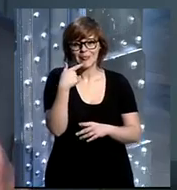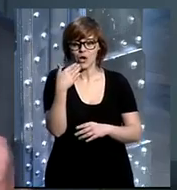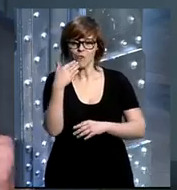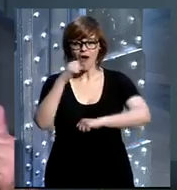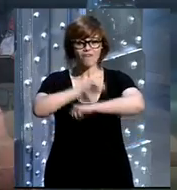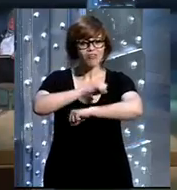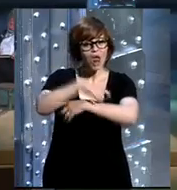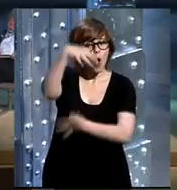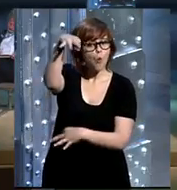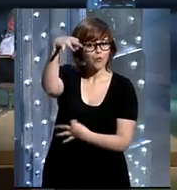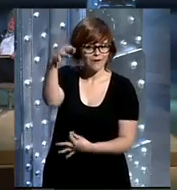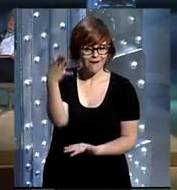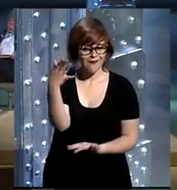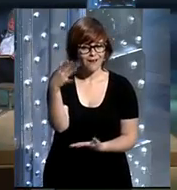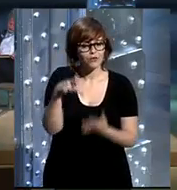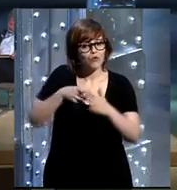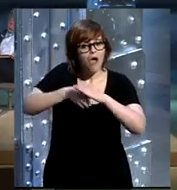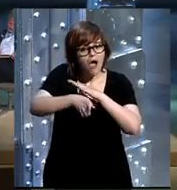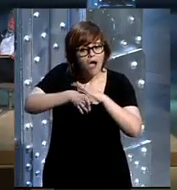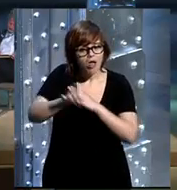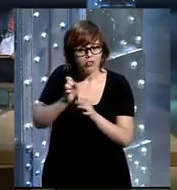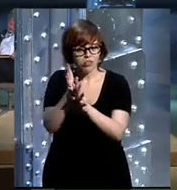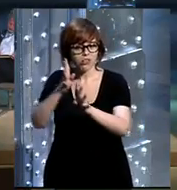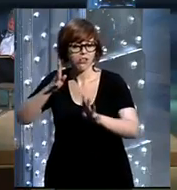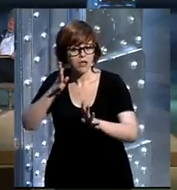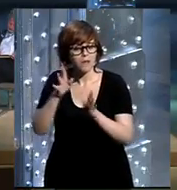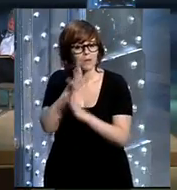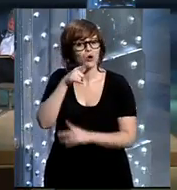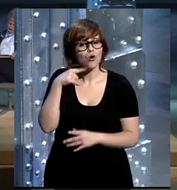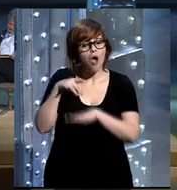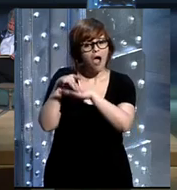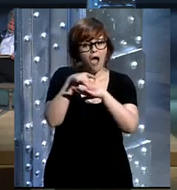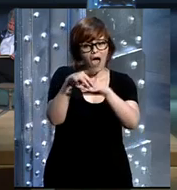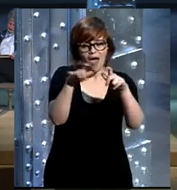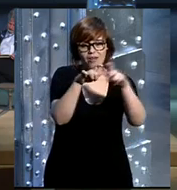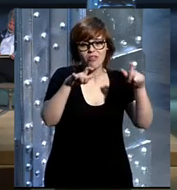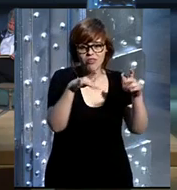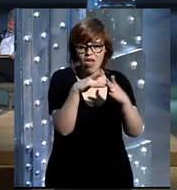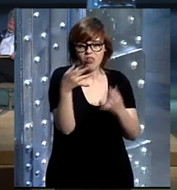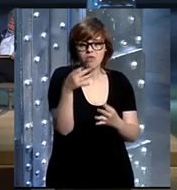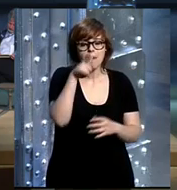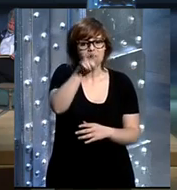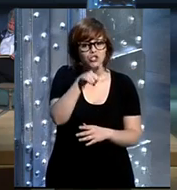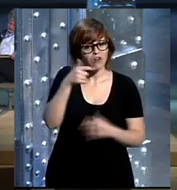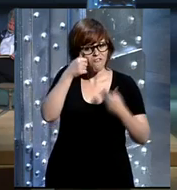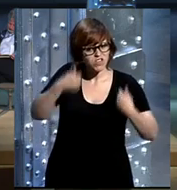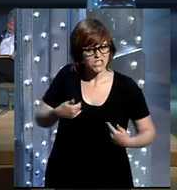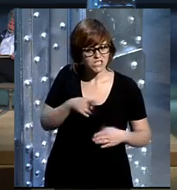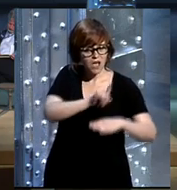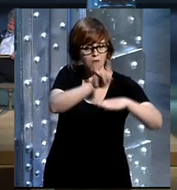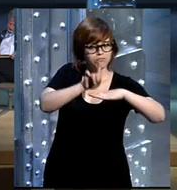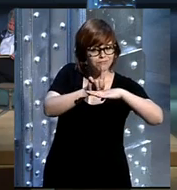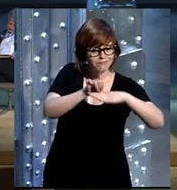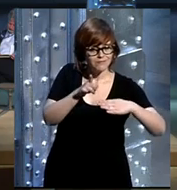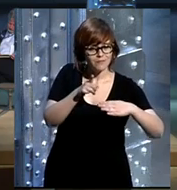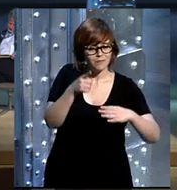propone, de que el responsable de la agencia sea allí donde está la sede, etcétera, pues, en fin,